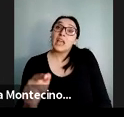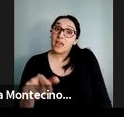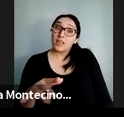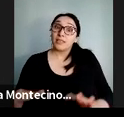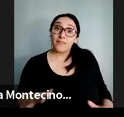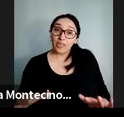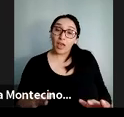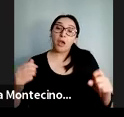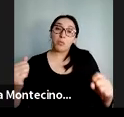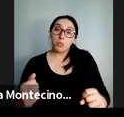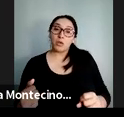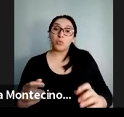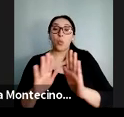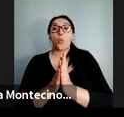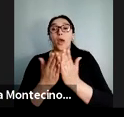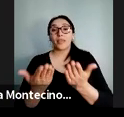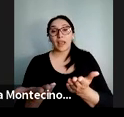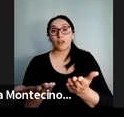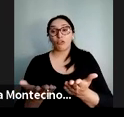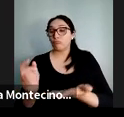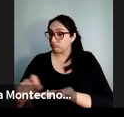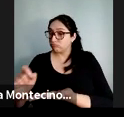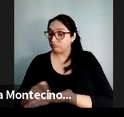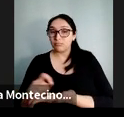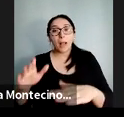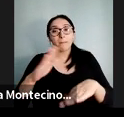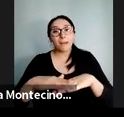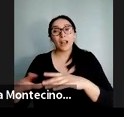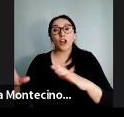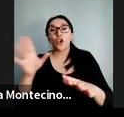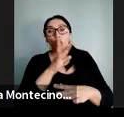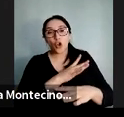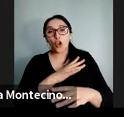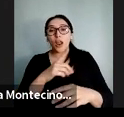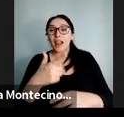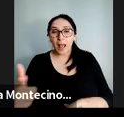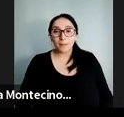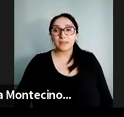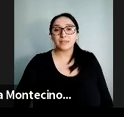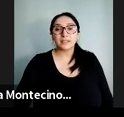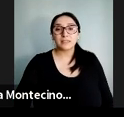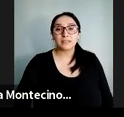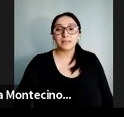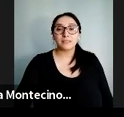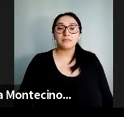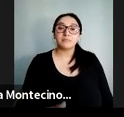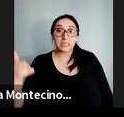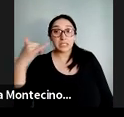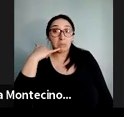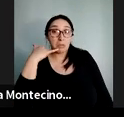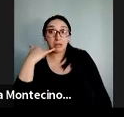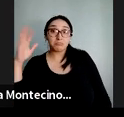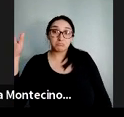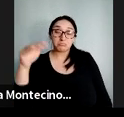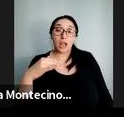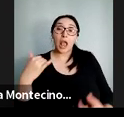pueden tener un cuaderno, libreta, papeles de colores, lápices, llamar a un amigo o amiga, a una amigue,